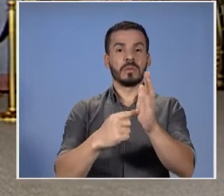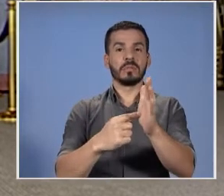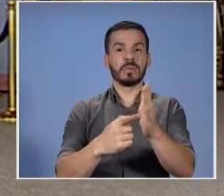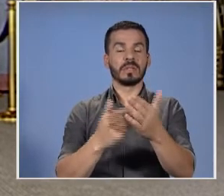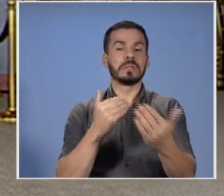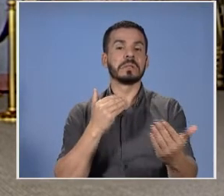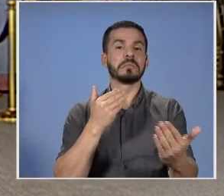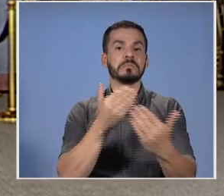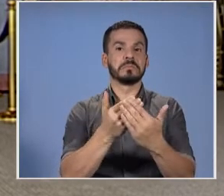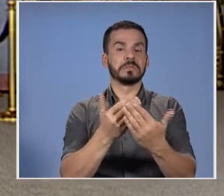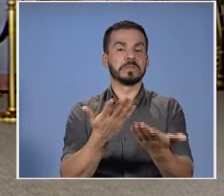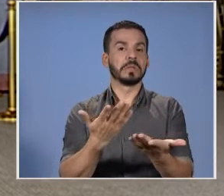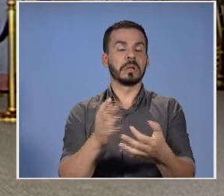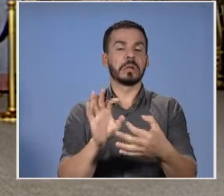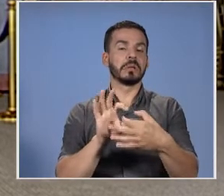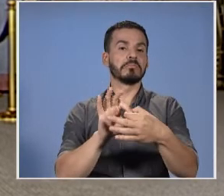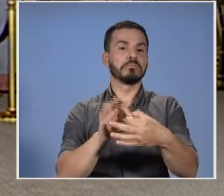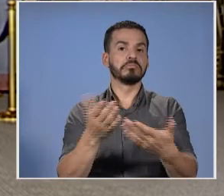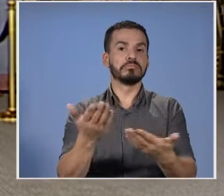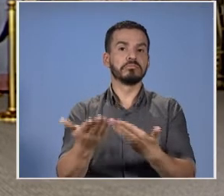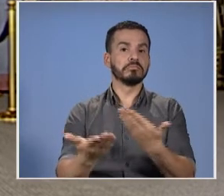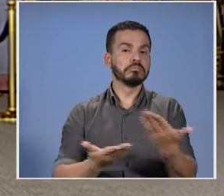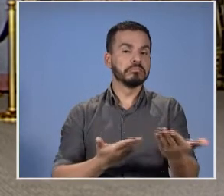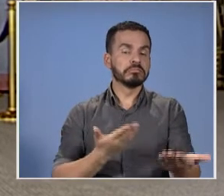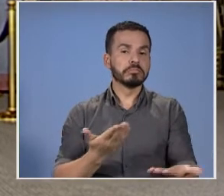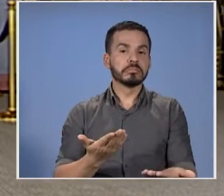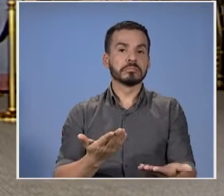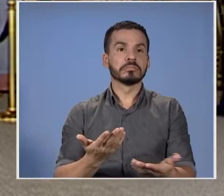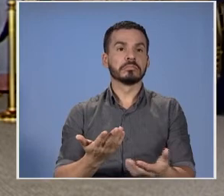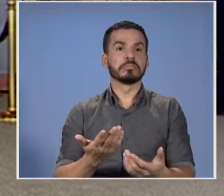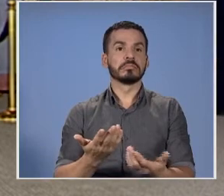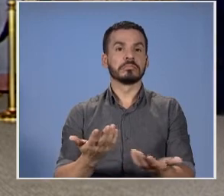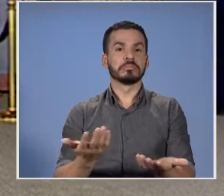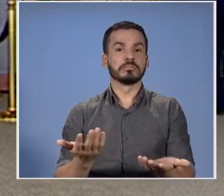digamos, cercanía, de ¿por qué no decirlo también?,